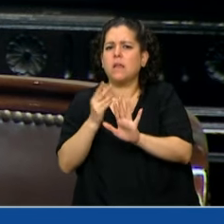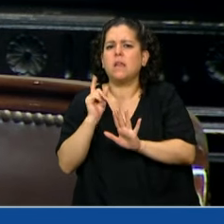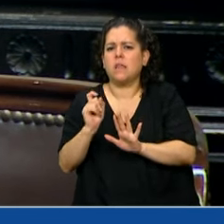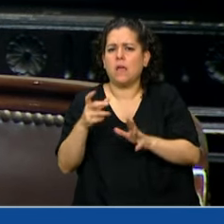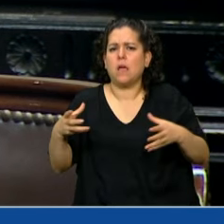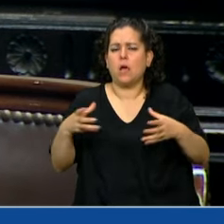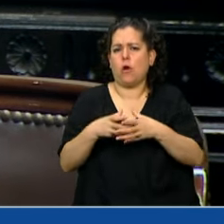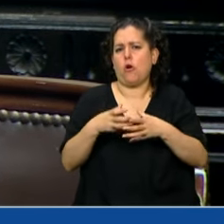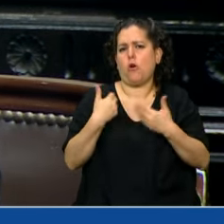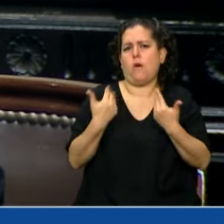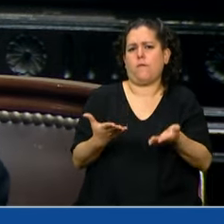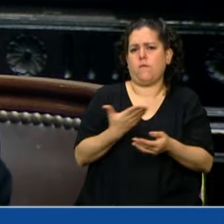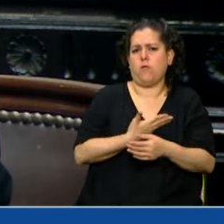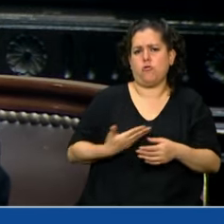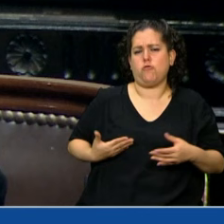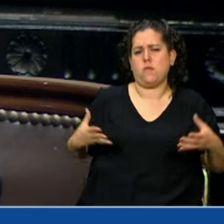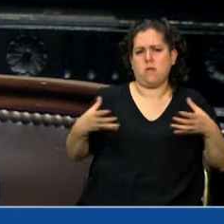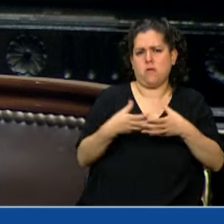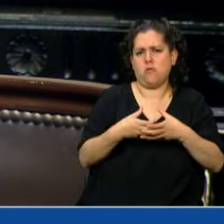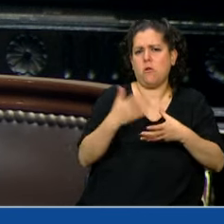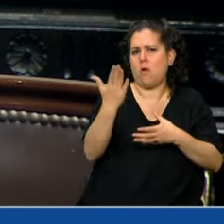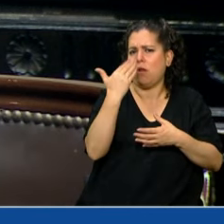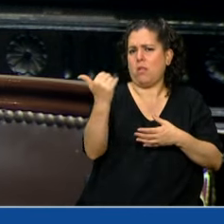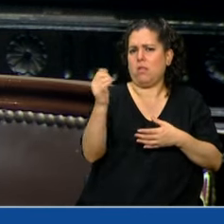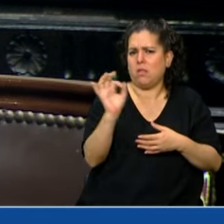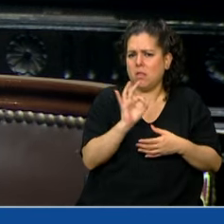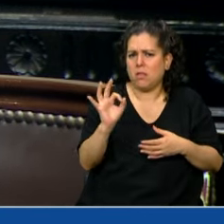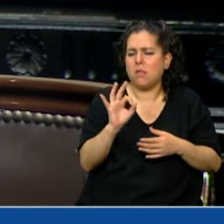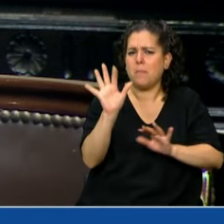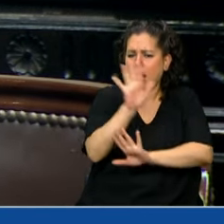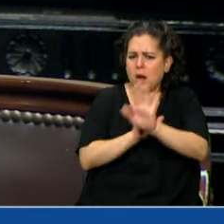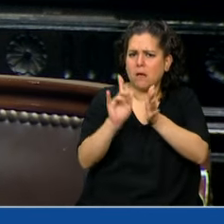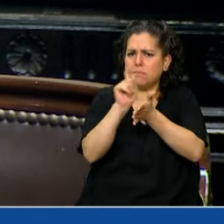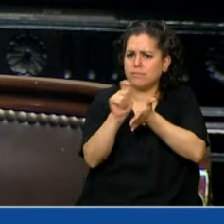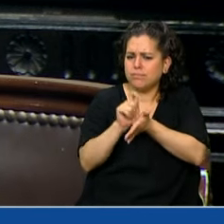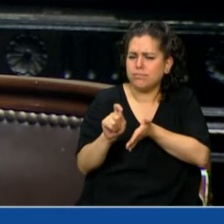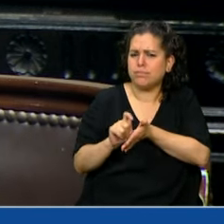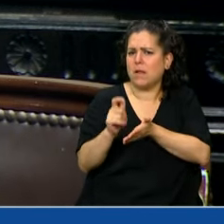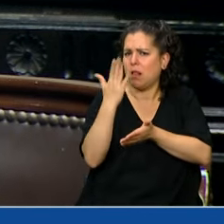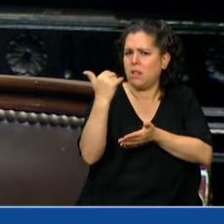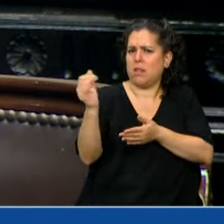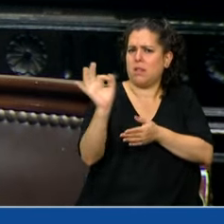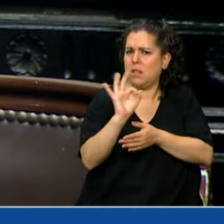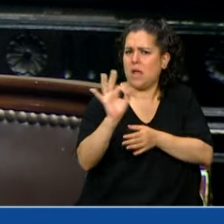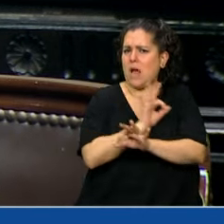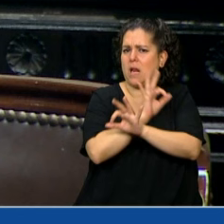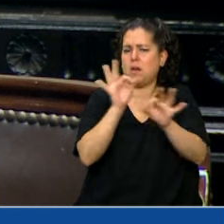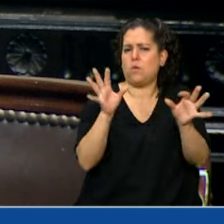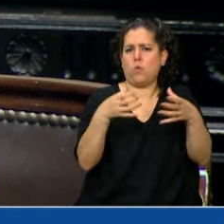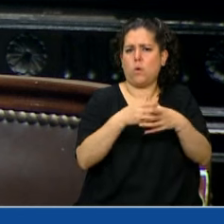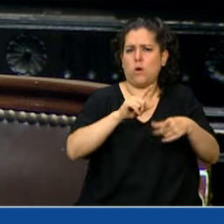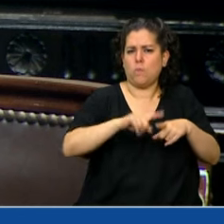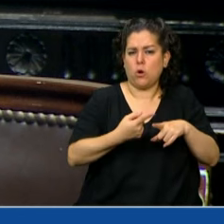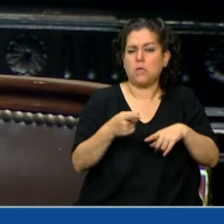oficialismo no se convocó en su elaboración a otras fuerzas políticas esto también le